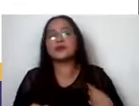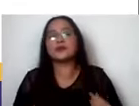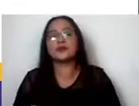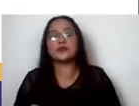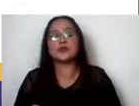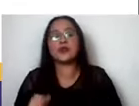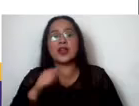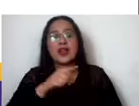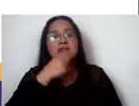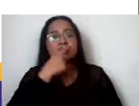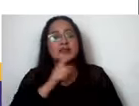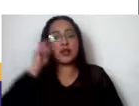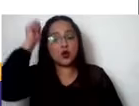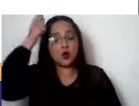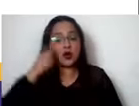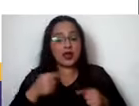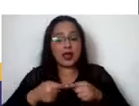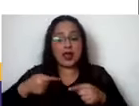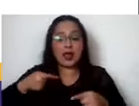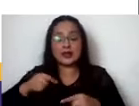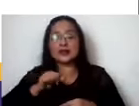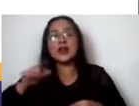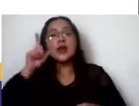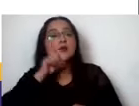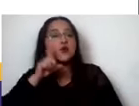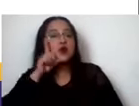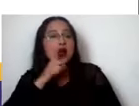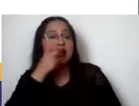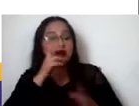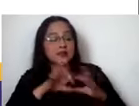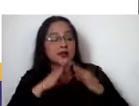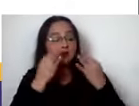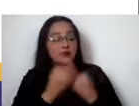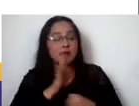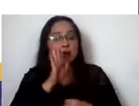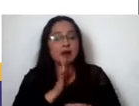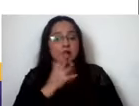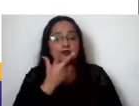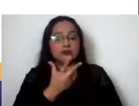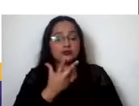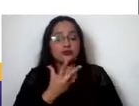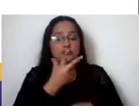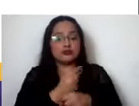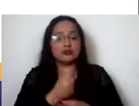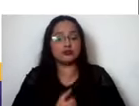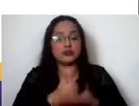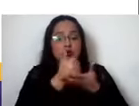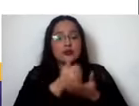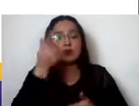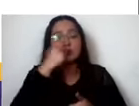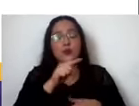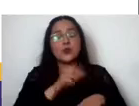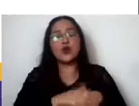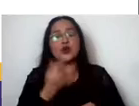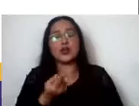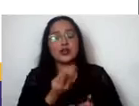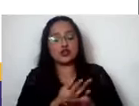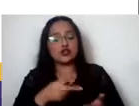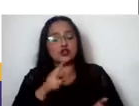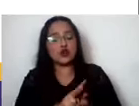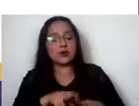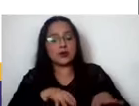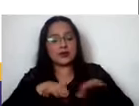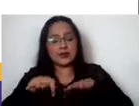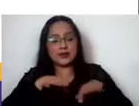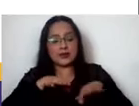la jubilación anticipada de las mujeres es una forma de compensar su doble jornada. ¿Tú crees que en serio lo